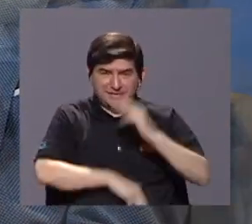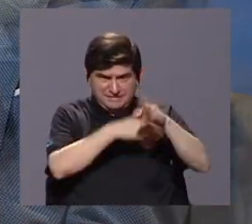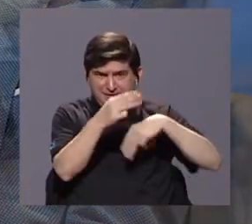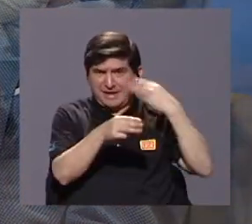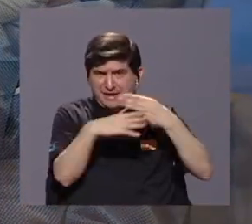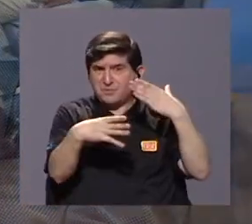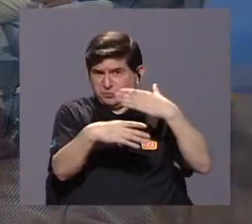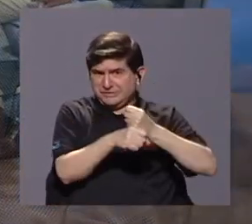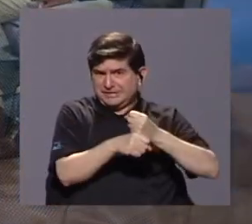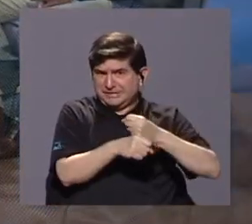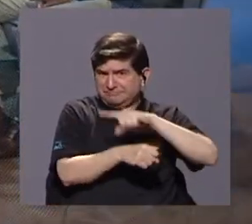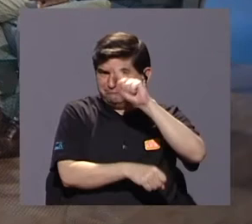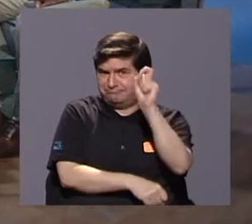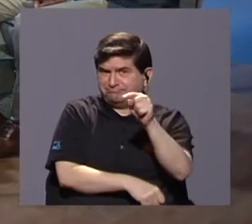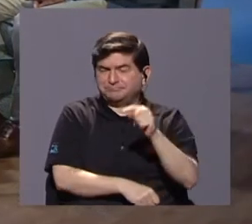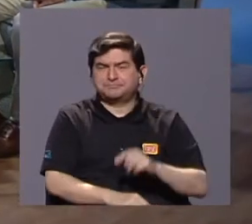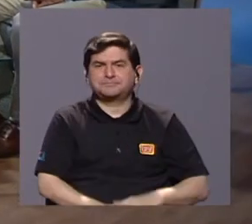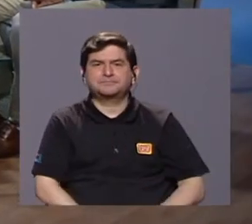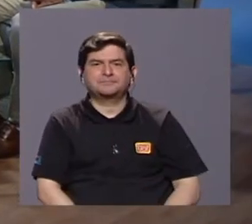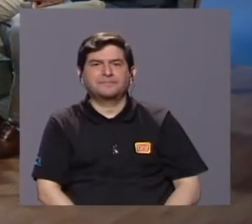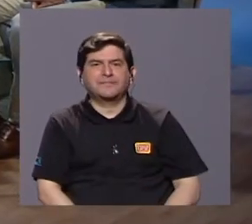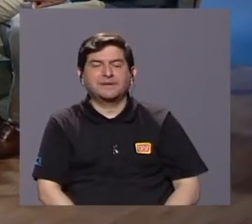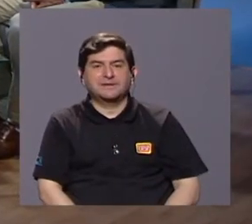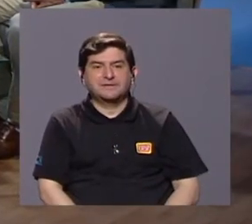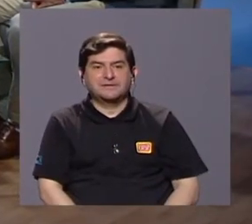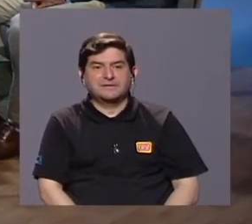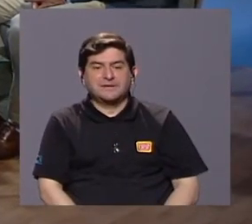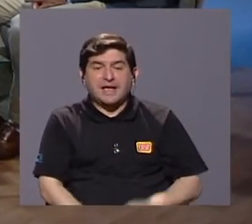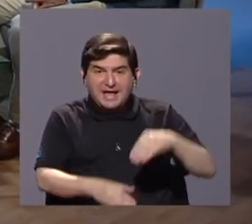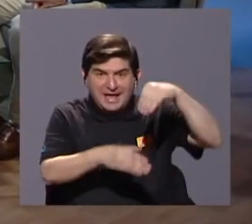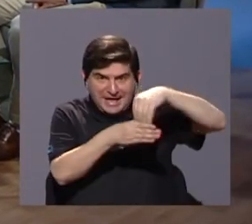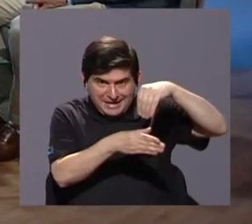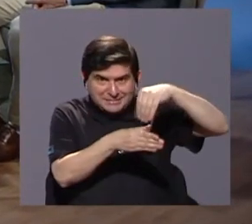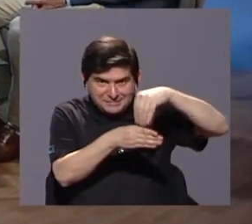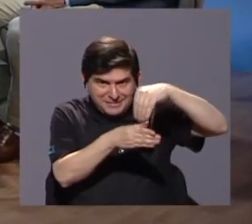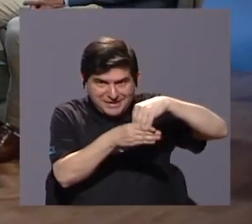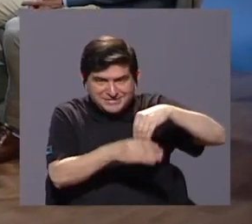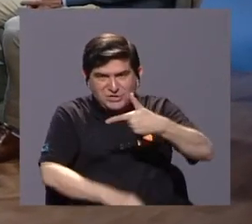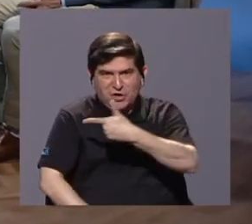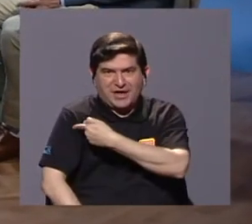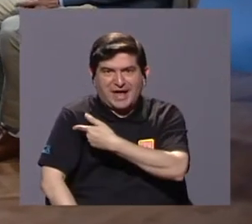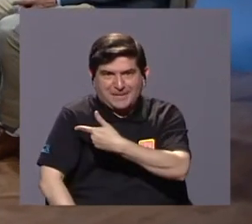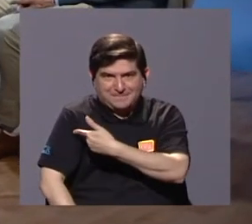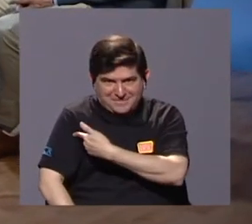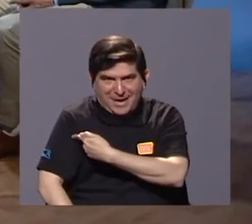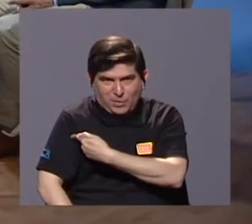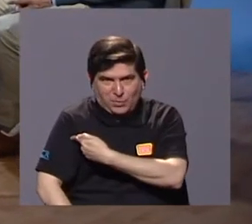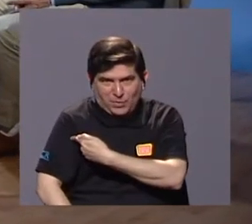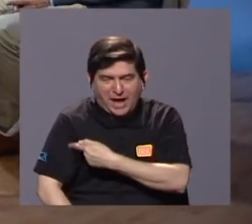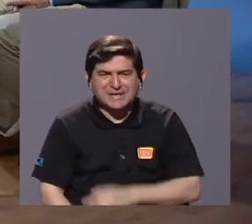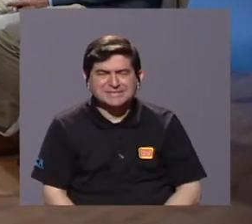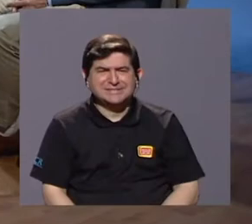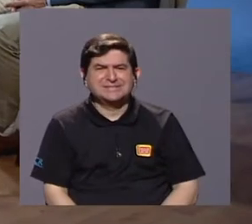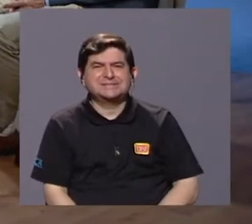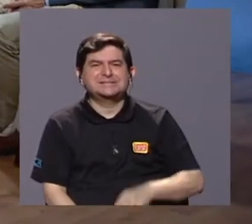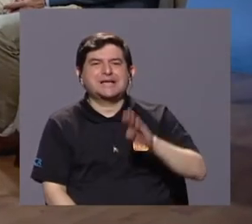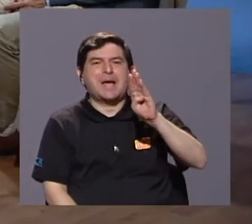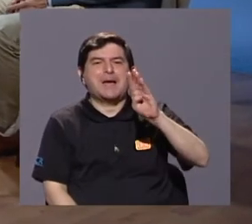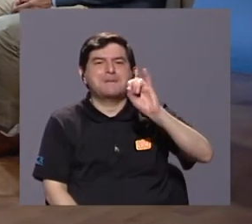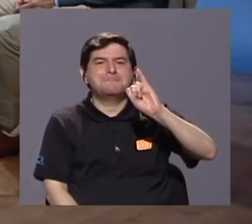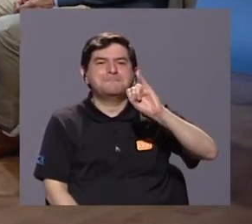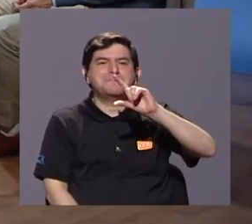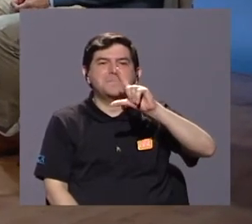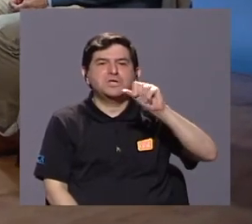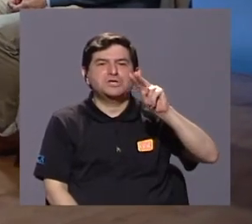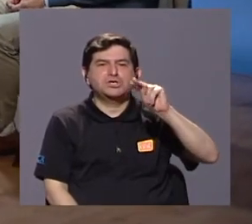mundial? Bueno, la inversión, por ejemplo, en vacunas es por billones de